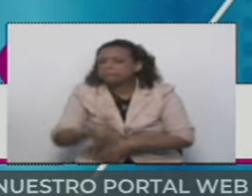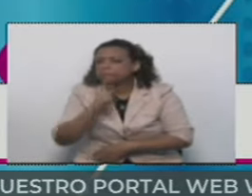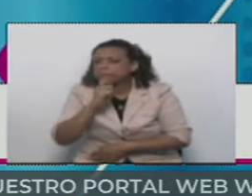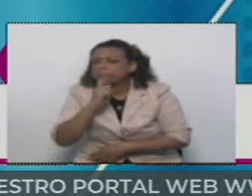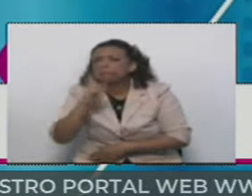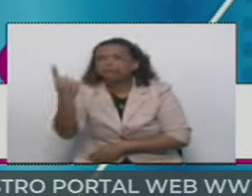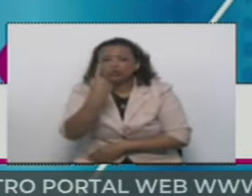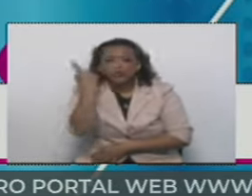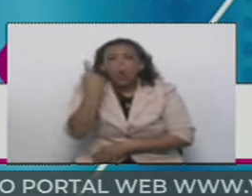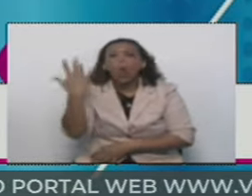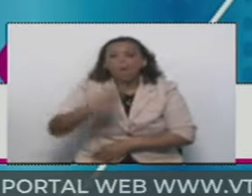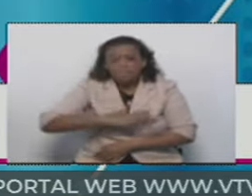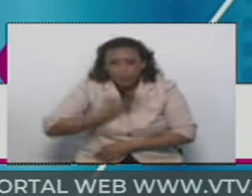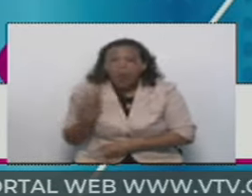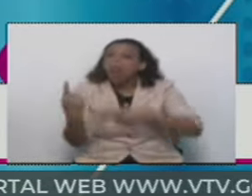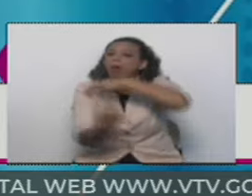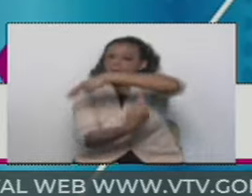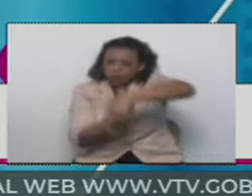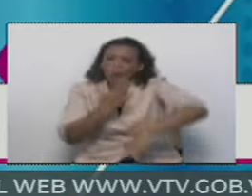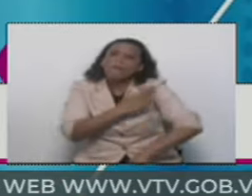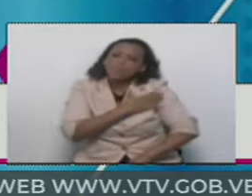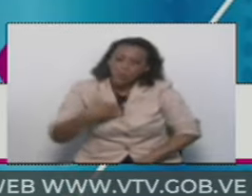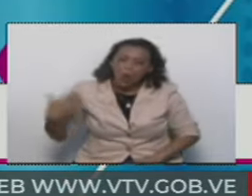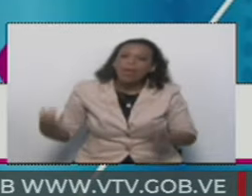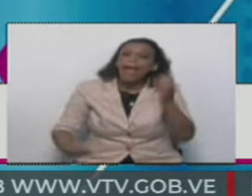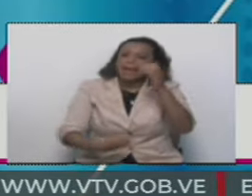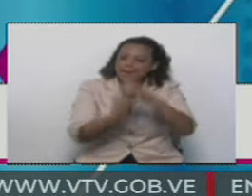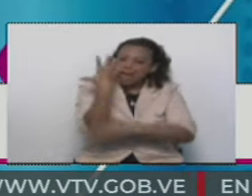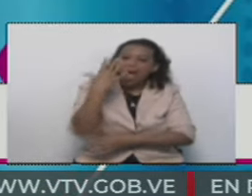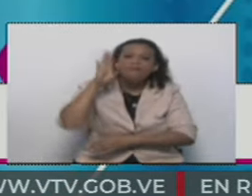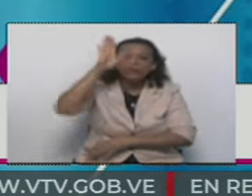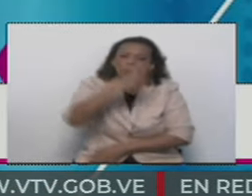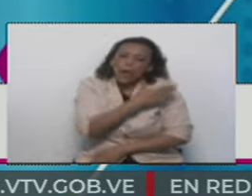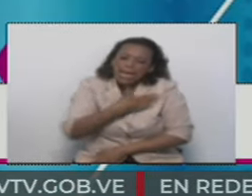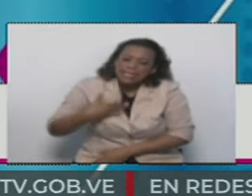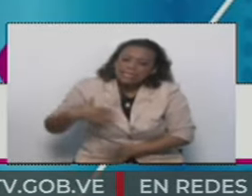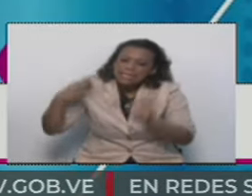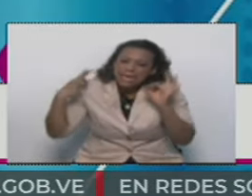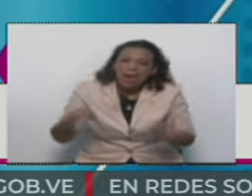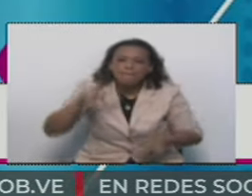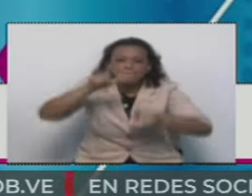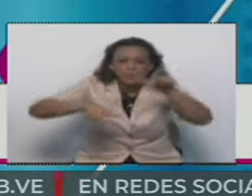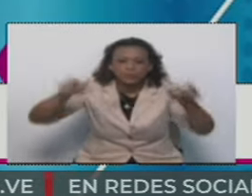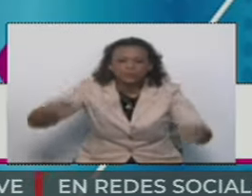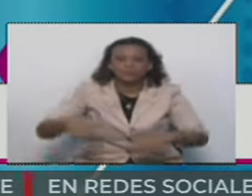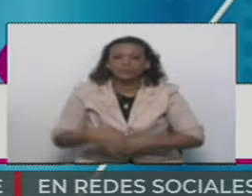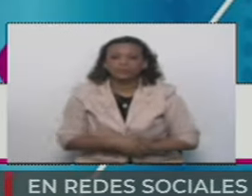que solamente en revolución es posible construir el futuro que nos merecemos todas y todos.